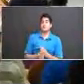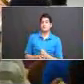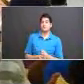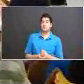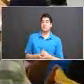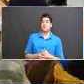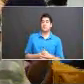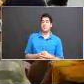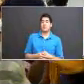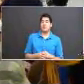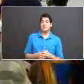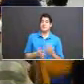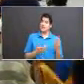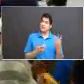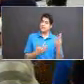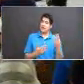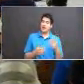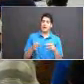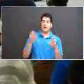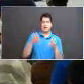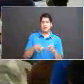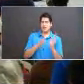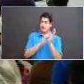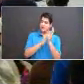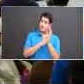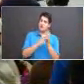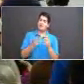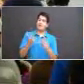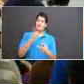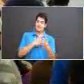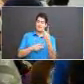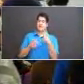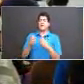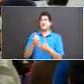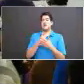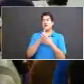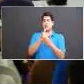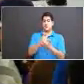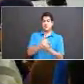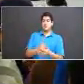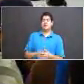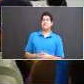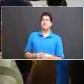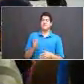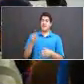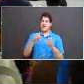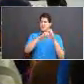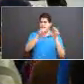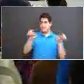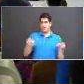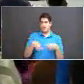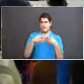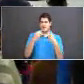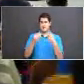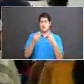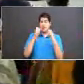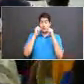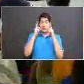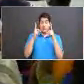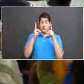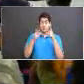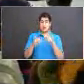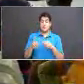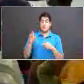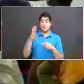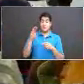pues pueden subir y los otros hermanos pueden llevar del pan y del vino. Esta potestad es impresionante, la potestad